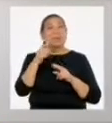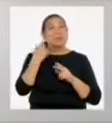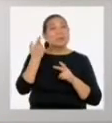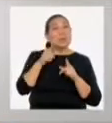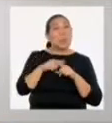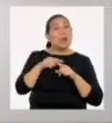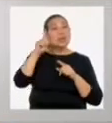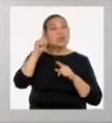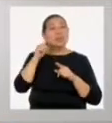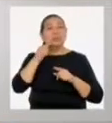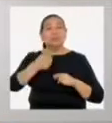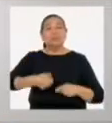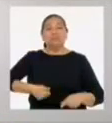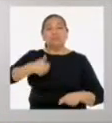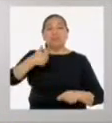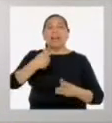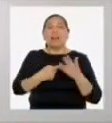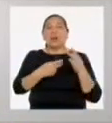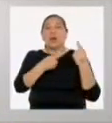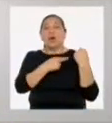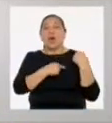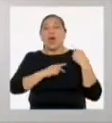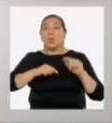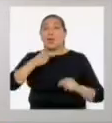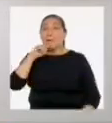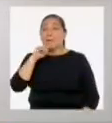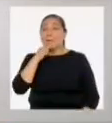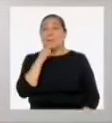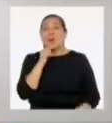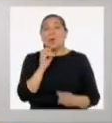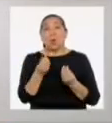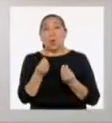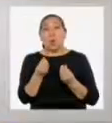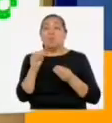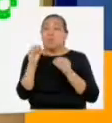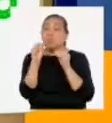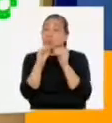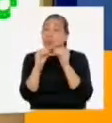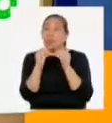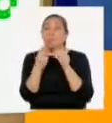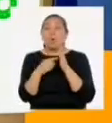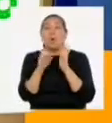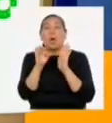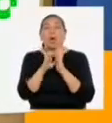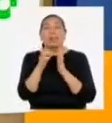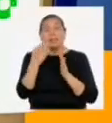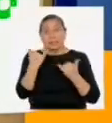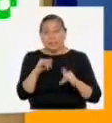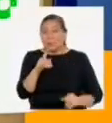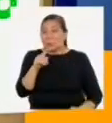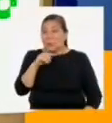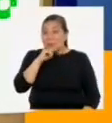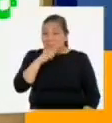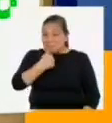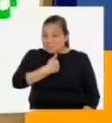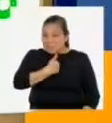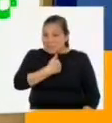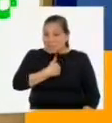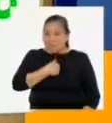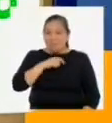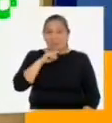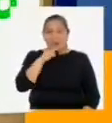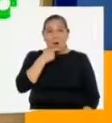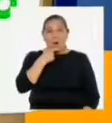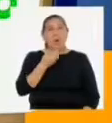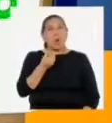Hoy aprenderemos el rol que ejercieron algunas mujeres como curanderas. ¿Cómo podemos saber que una misma mujer pudo